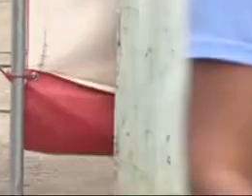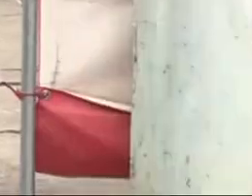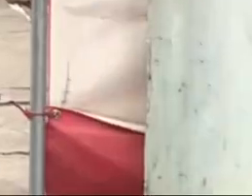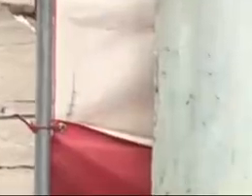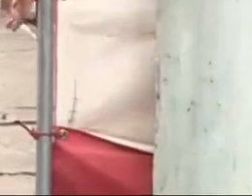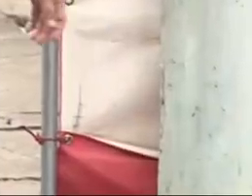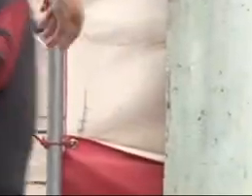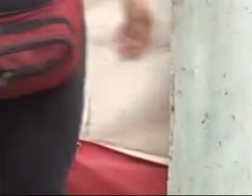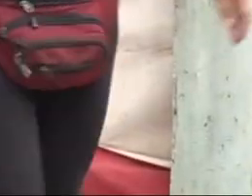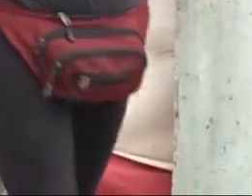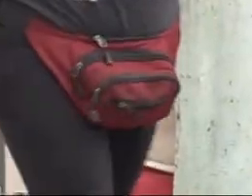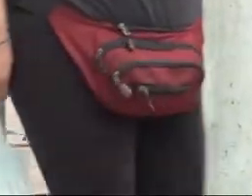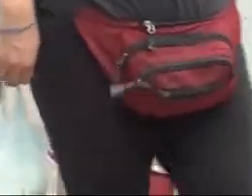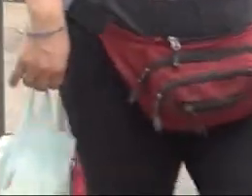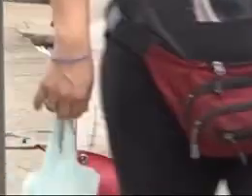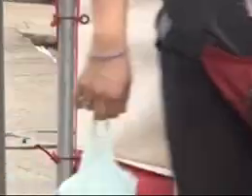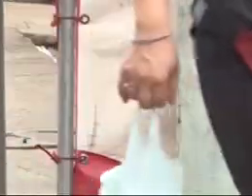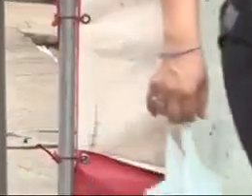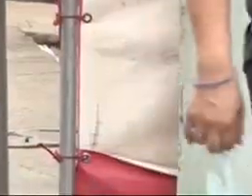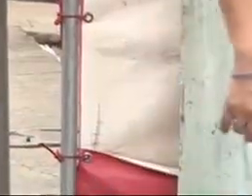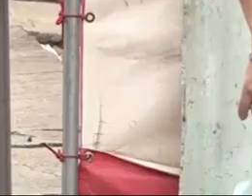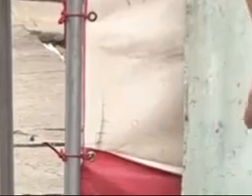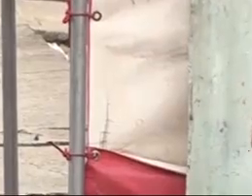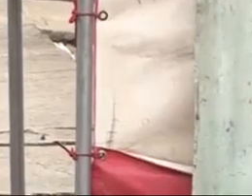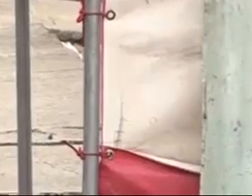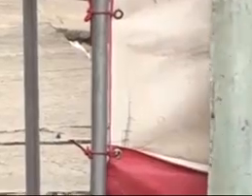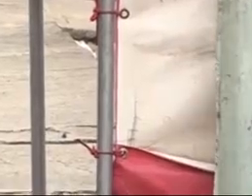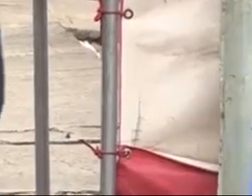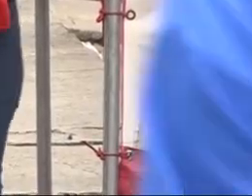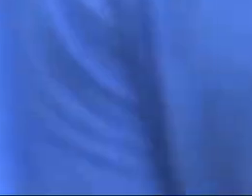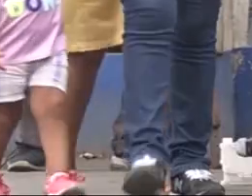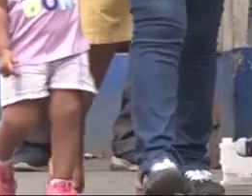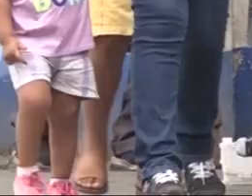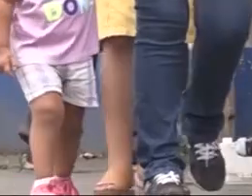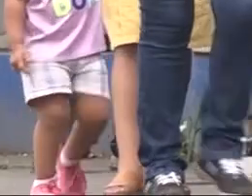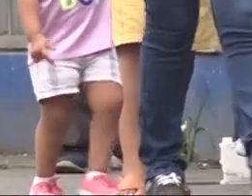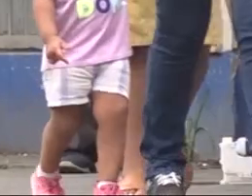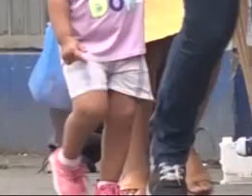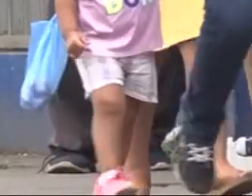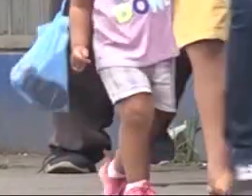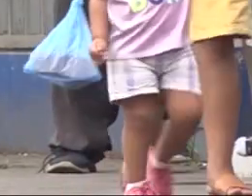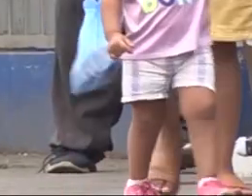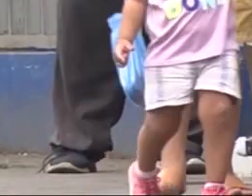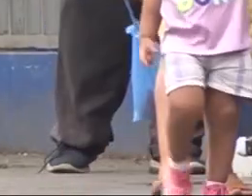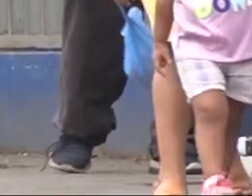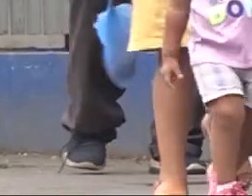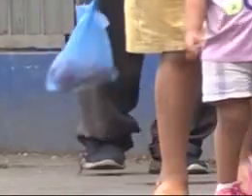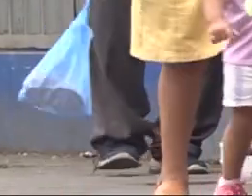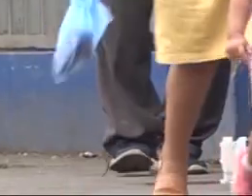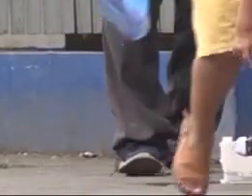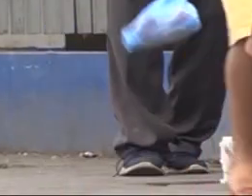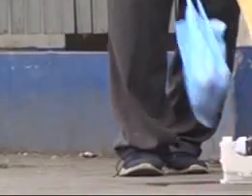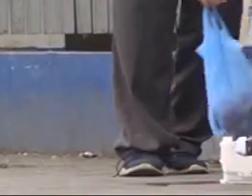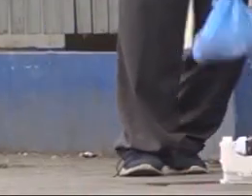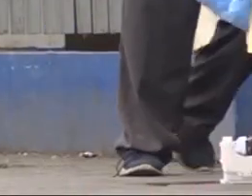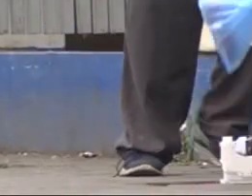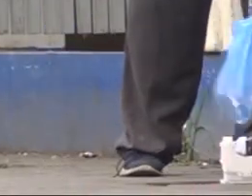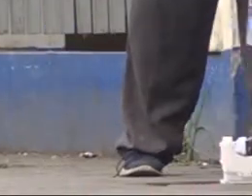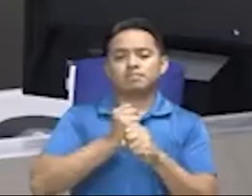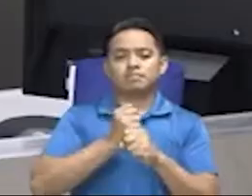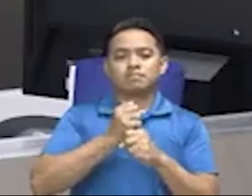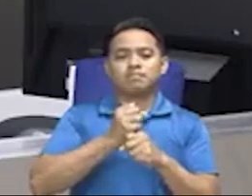proceso de fallecimiento que nadie quiere llegar. Entonces, y para muestra un botón, pues, este año,